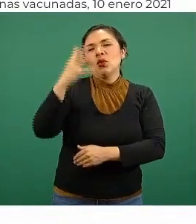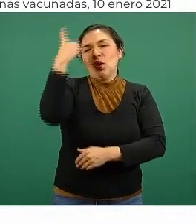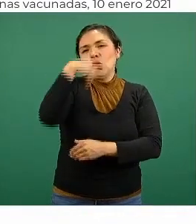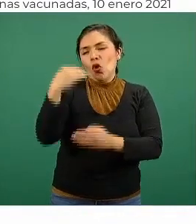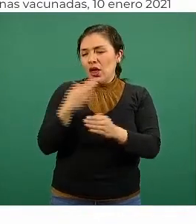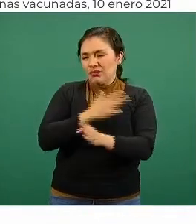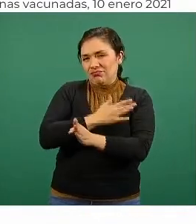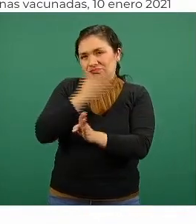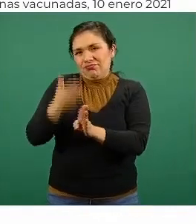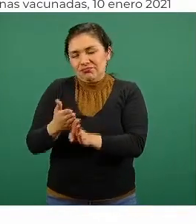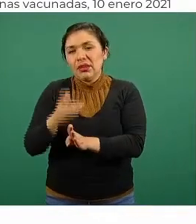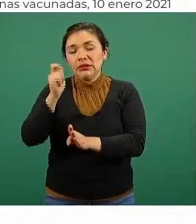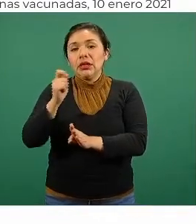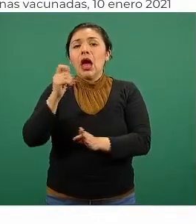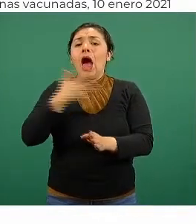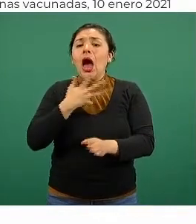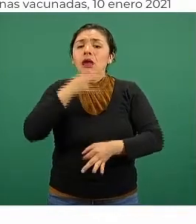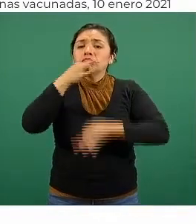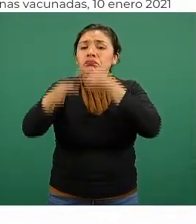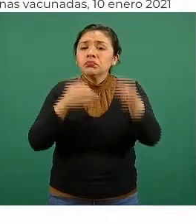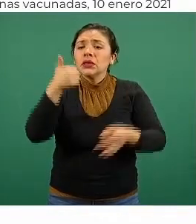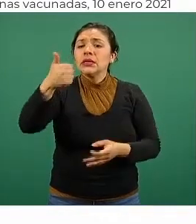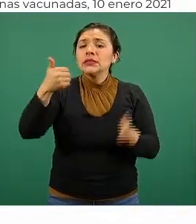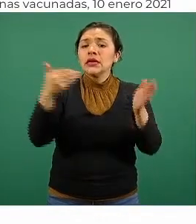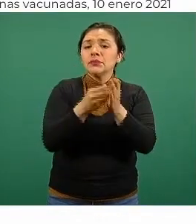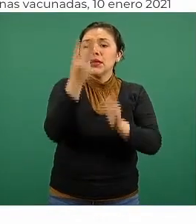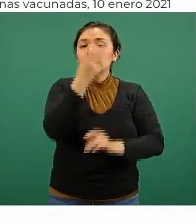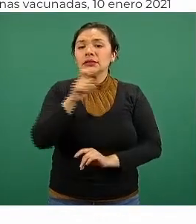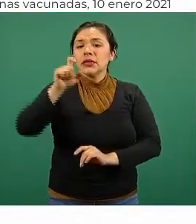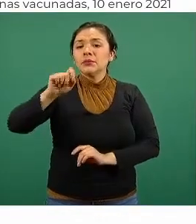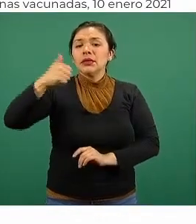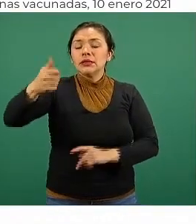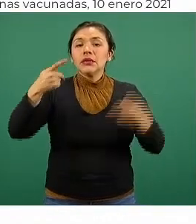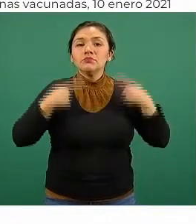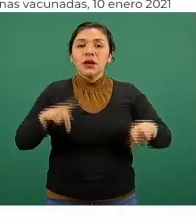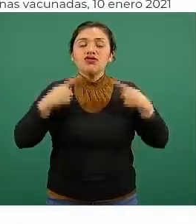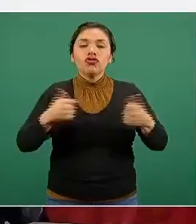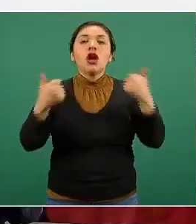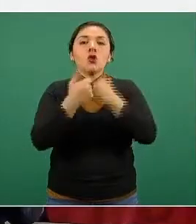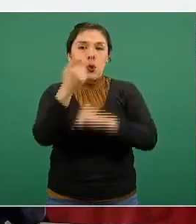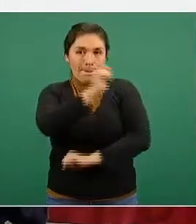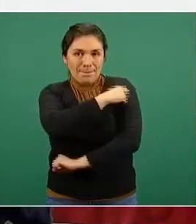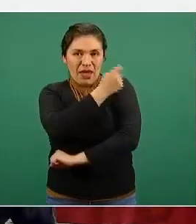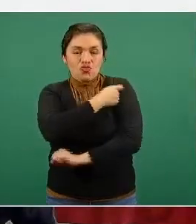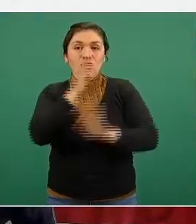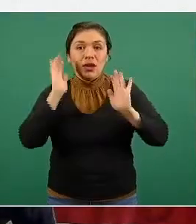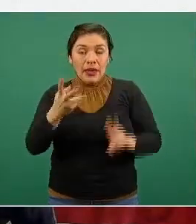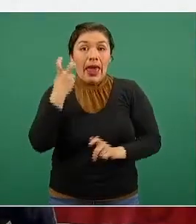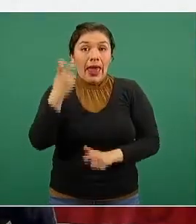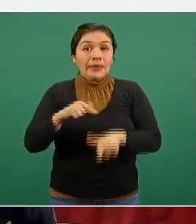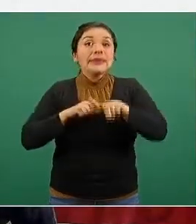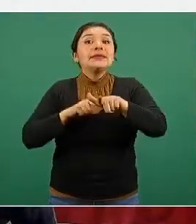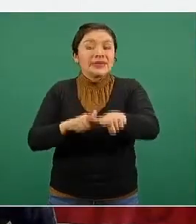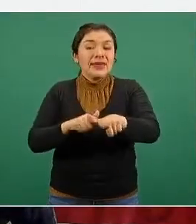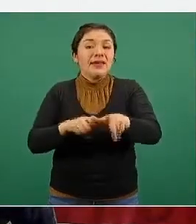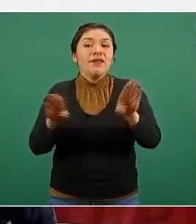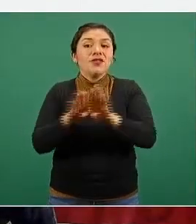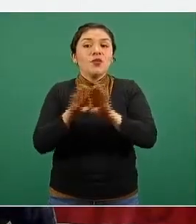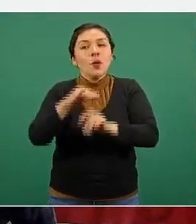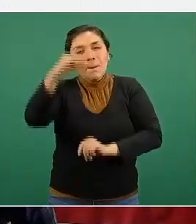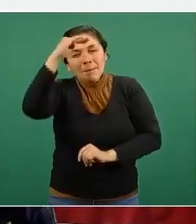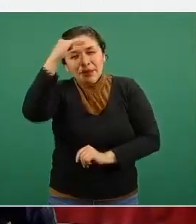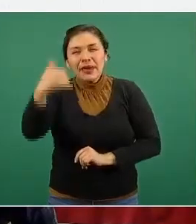horas, se notificaron 6,326 personas vacunadas, lo cual entonces mantiene por encima de esta meta